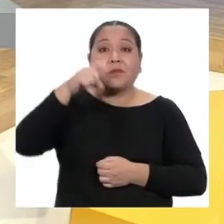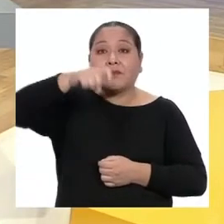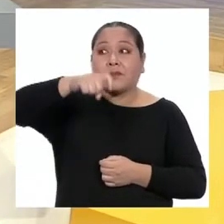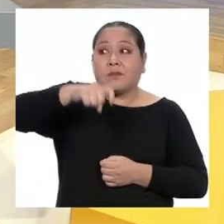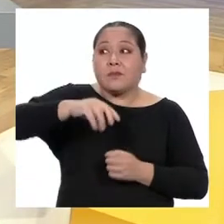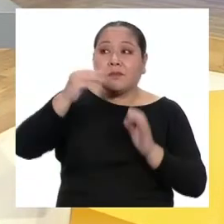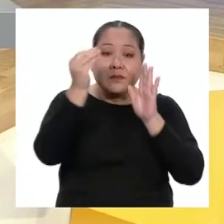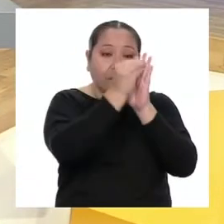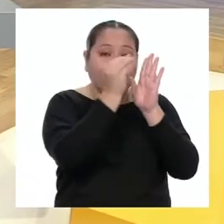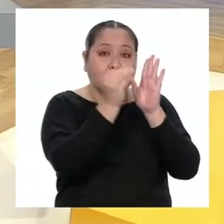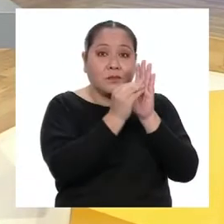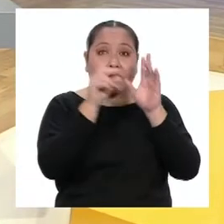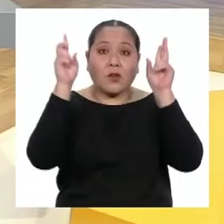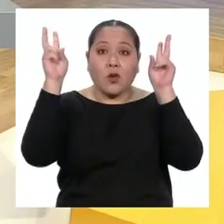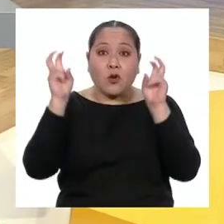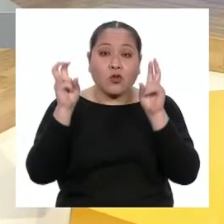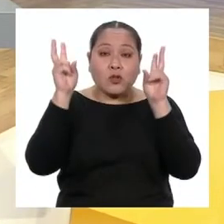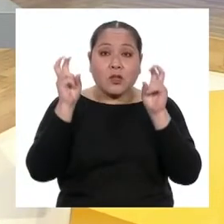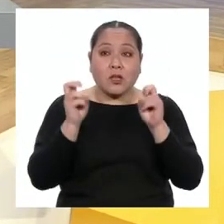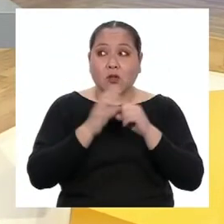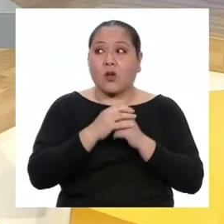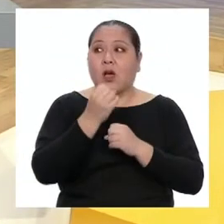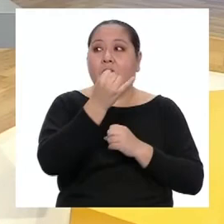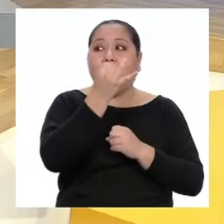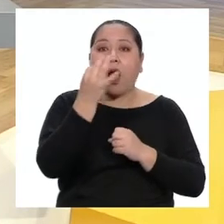de colocarle un título y